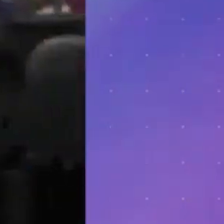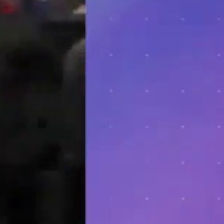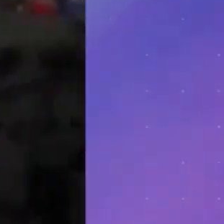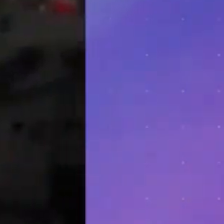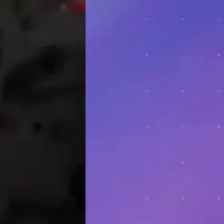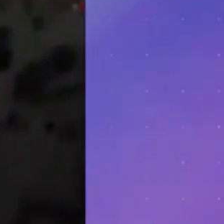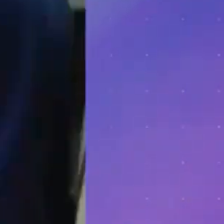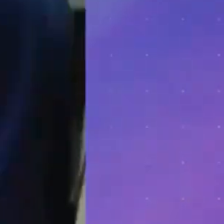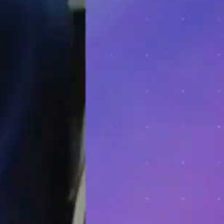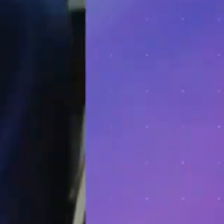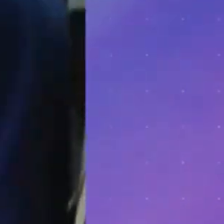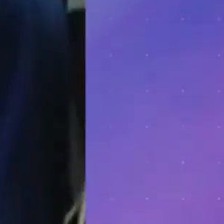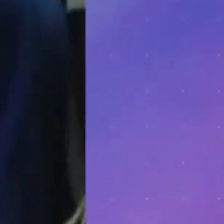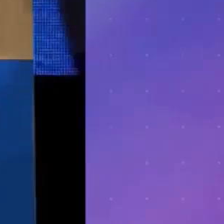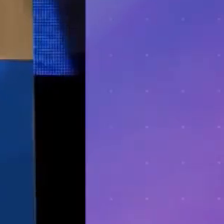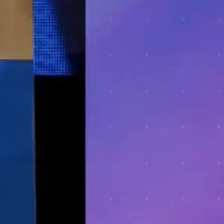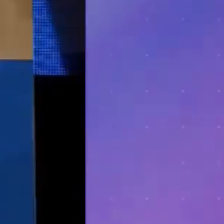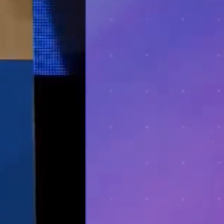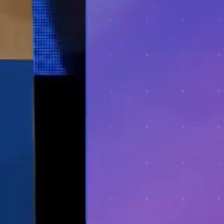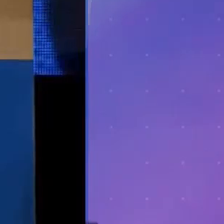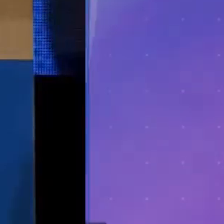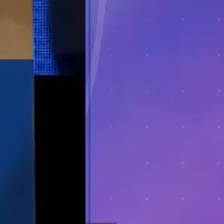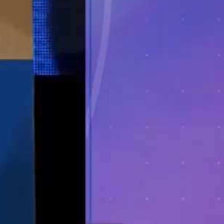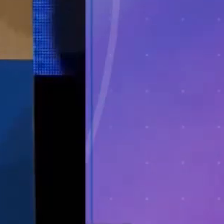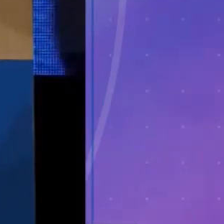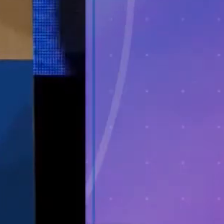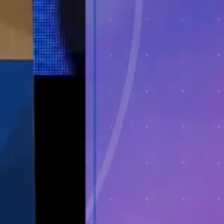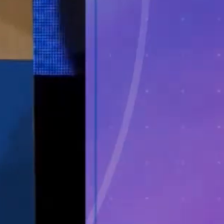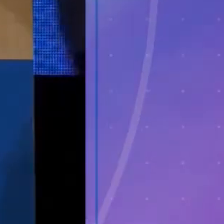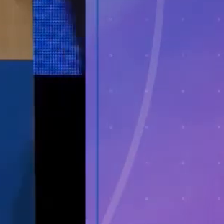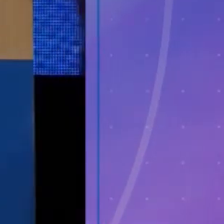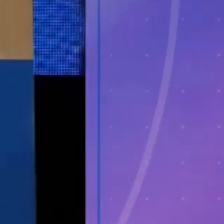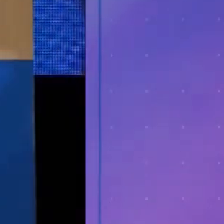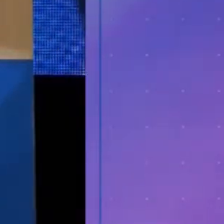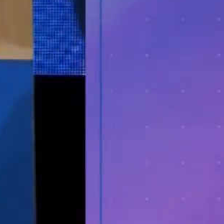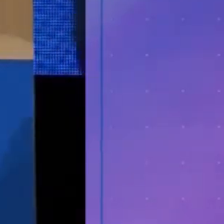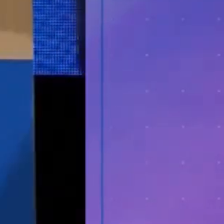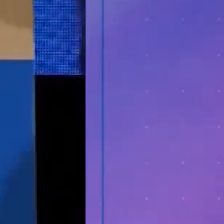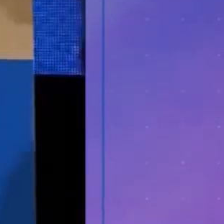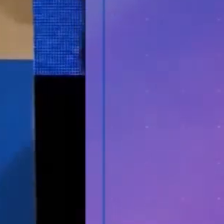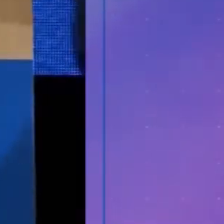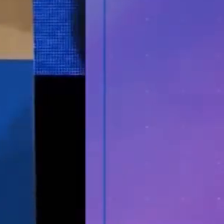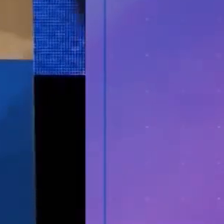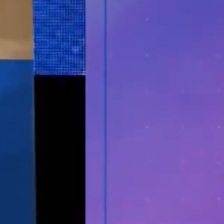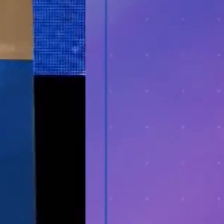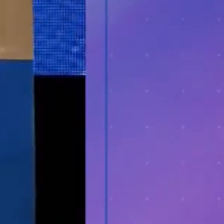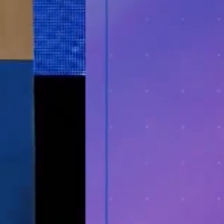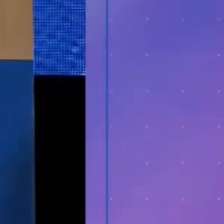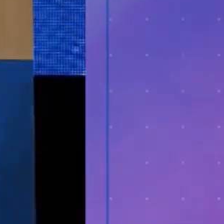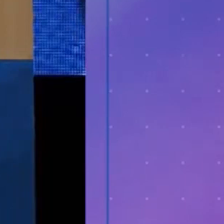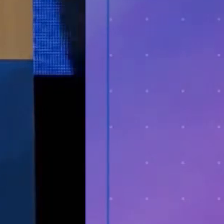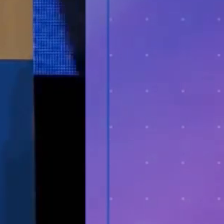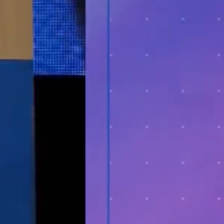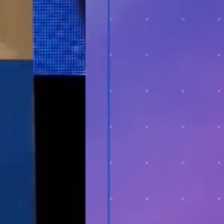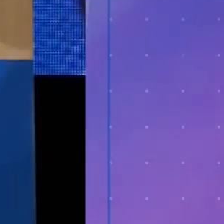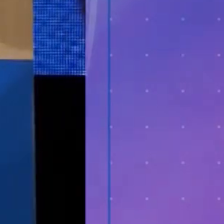anunciaron la muerte en breve, digamos, ¿no? Intentamos de vuelta, en forma simplificada, que ustedes puedan acercarse al